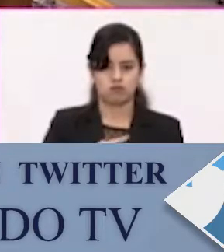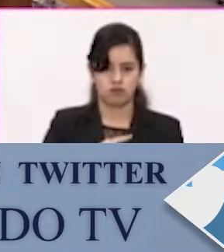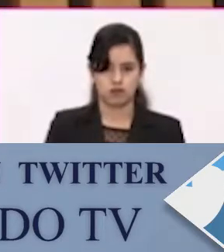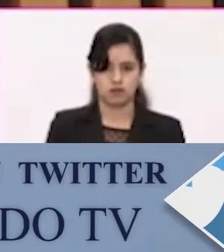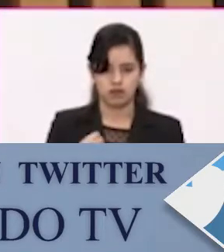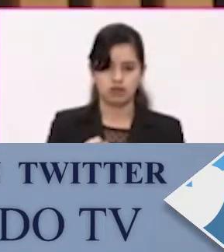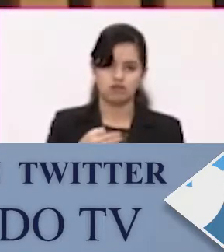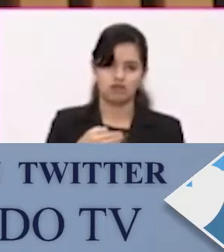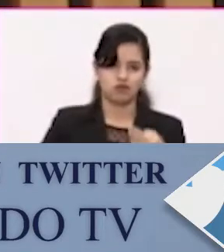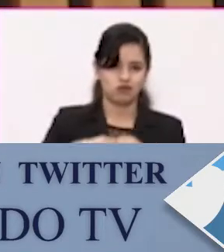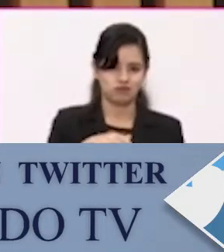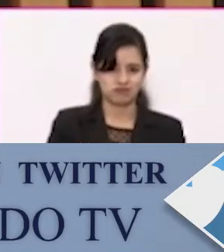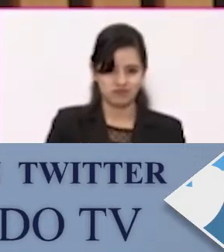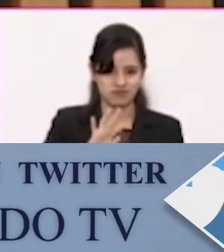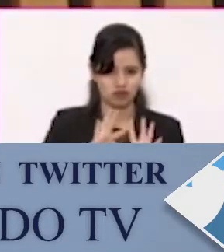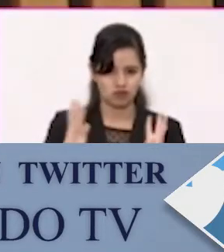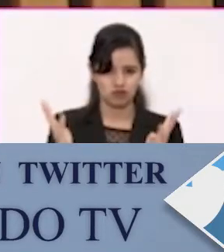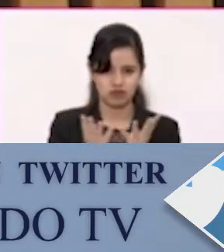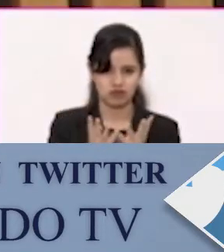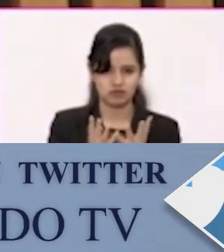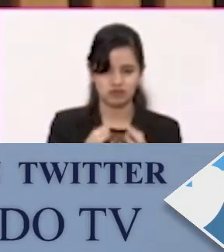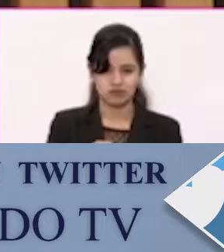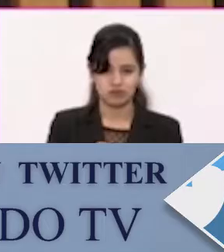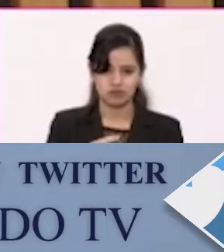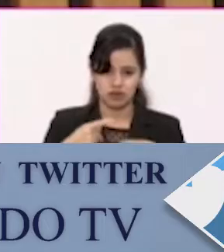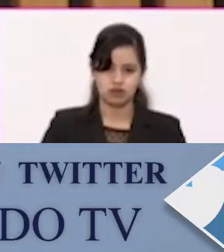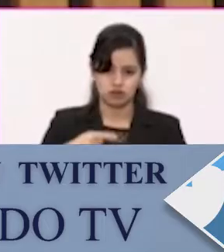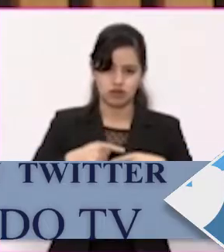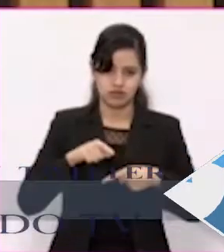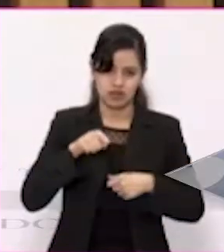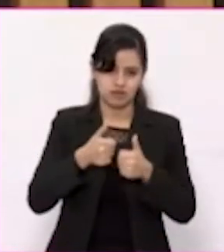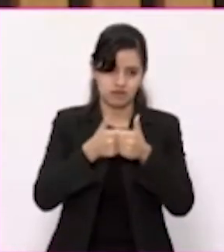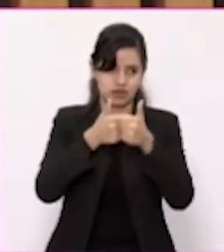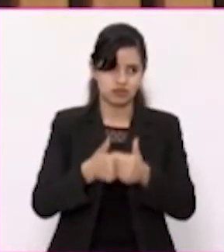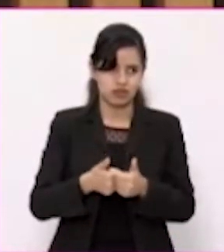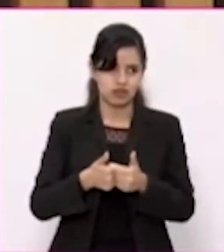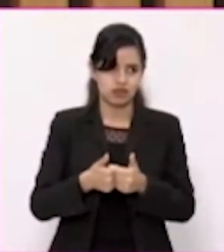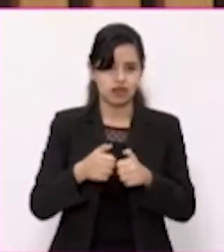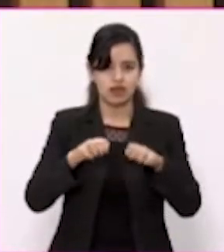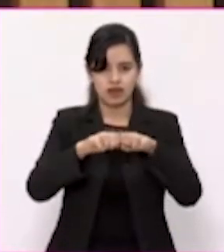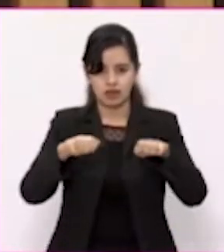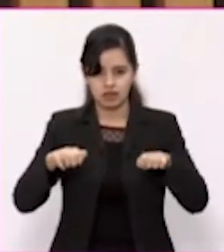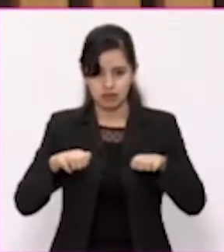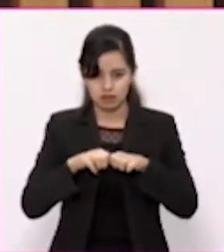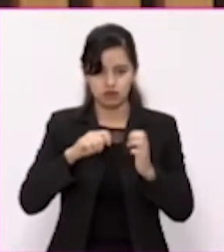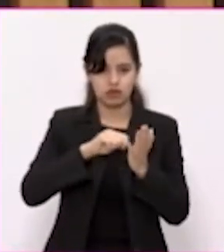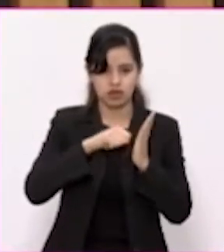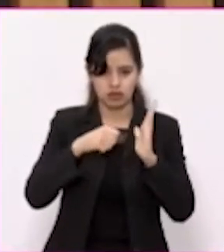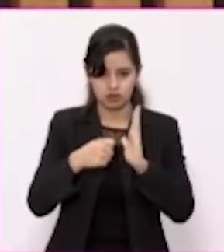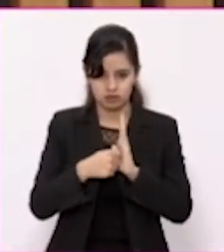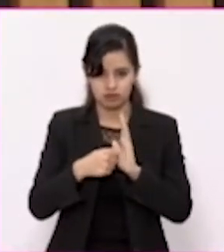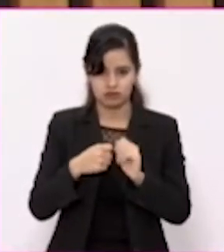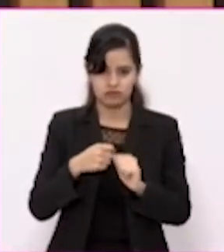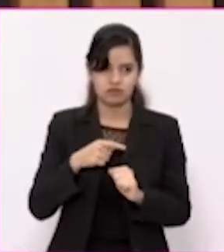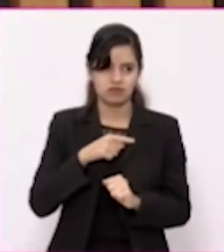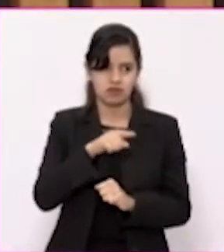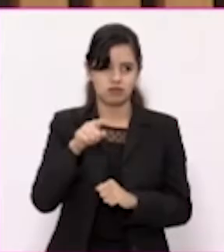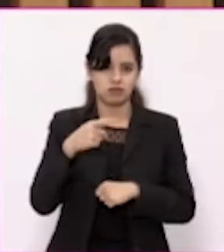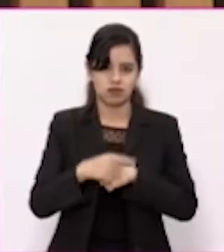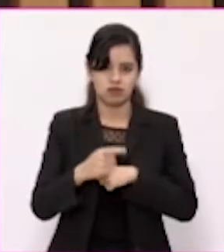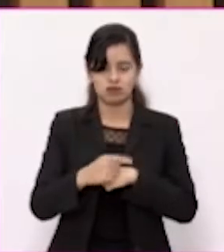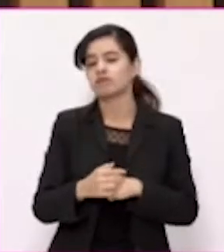exponga a todos los integrantes y a quienes, las personas que están aquí, el equipo y los técnicos para ello. Se agotó